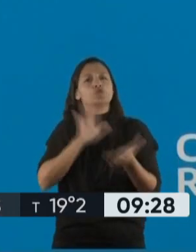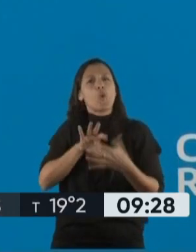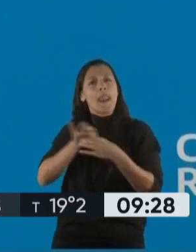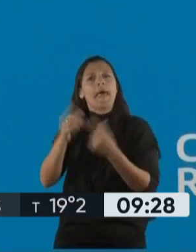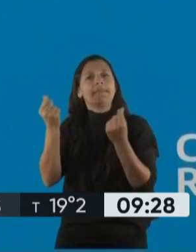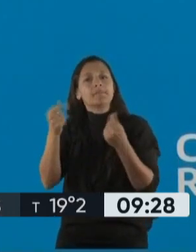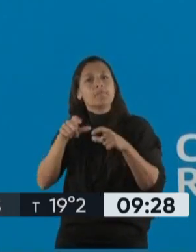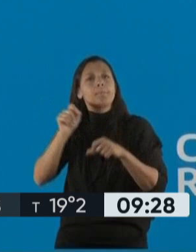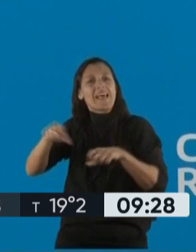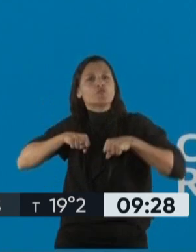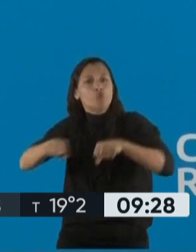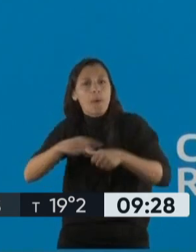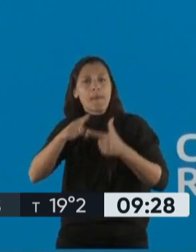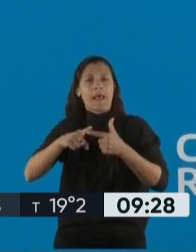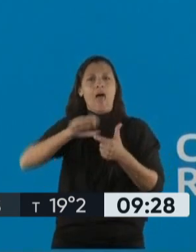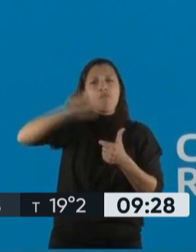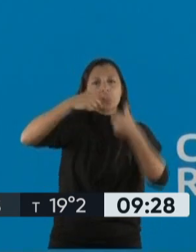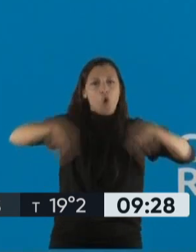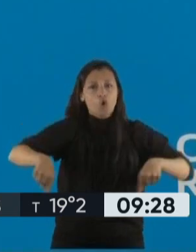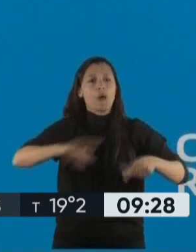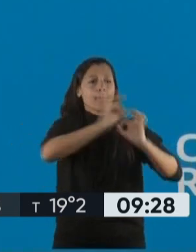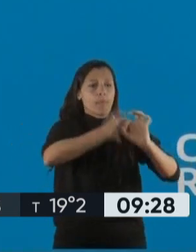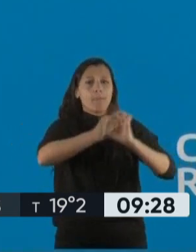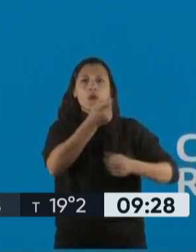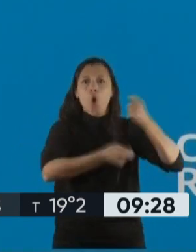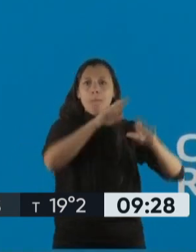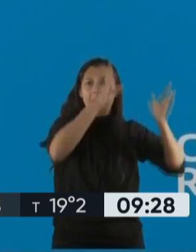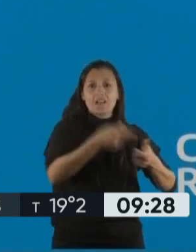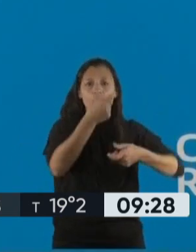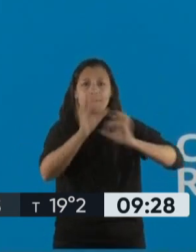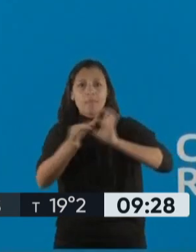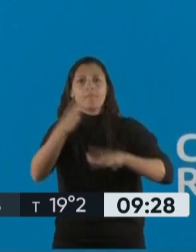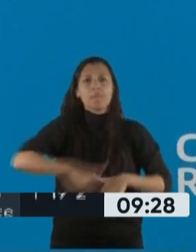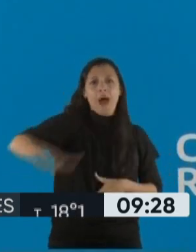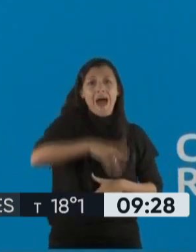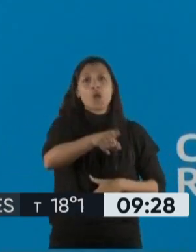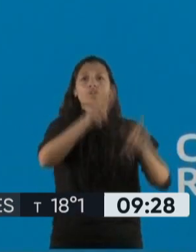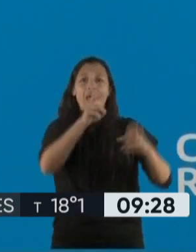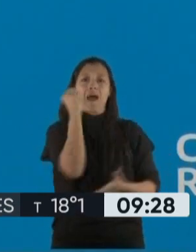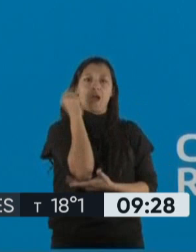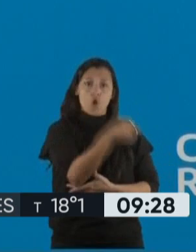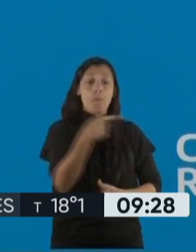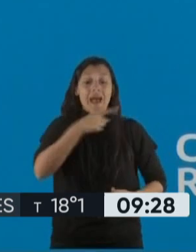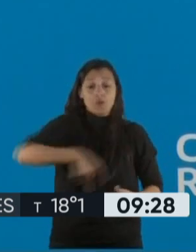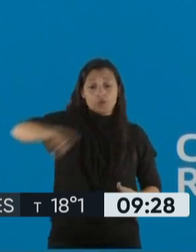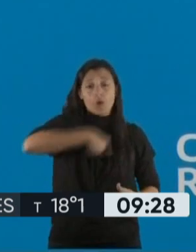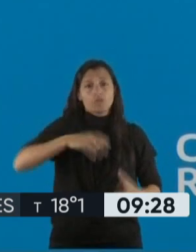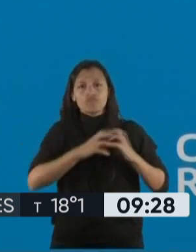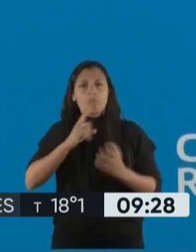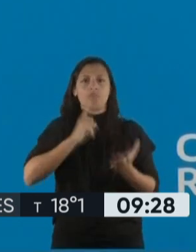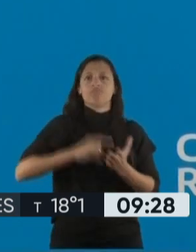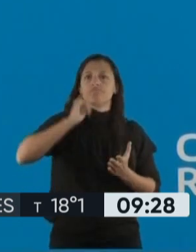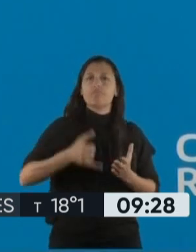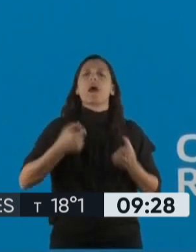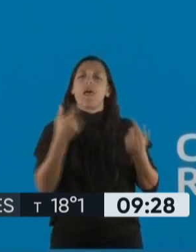al supermercado o al comercio de cercanía, tenía que ver con la órbita del Ministerio de Economía, y esto es lo que se decidió, y en ese contexto para